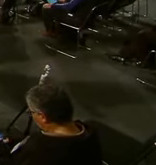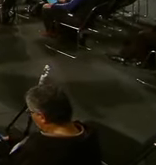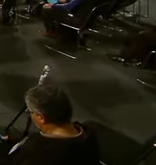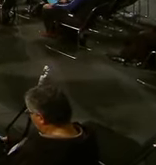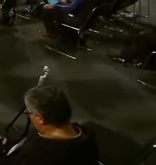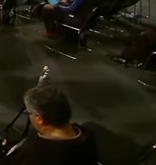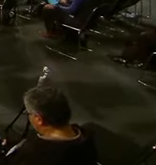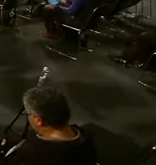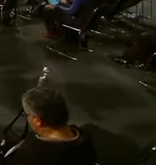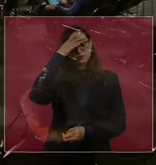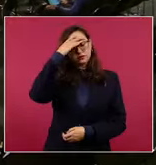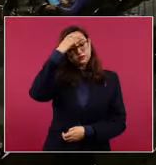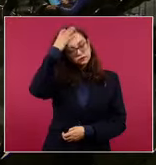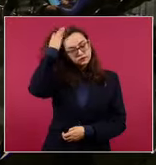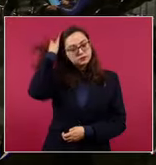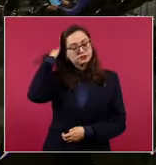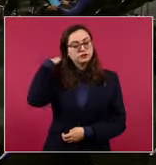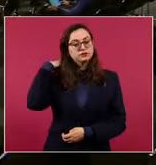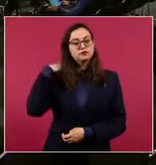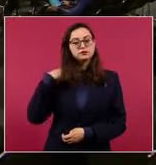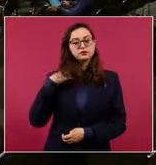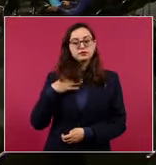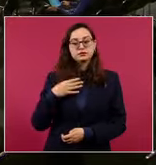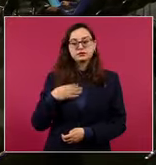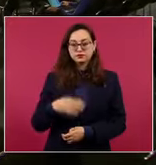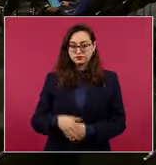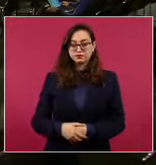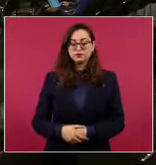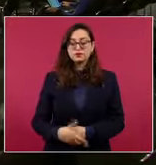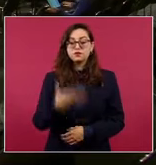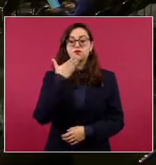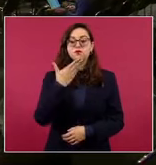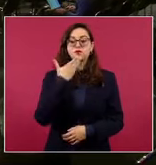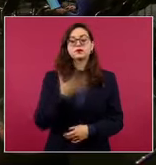Muy bien, pues ya estamos. Es el informe.